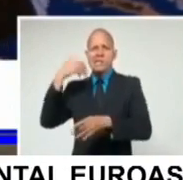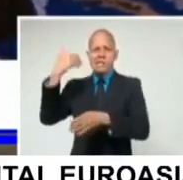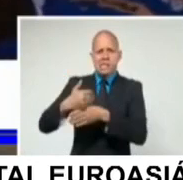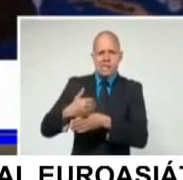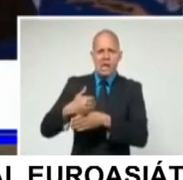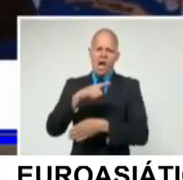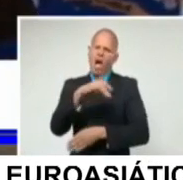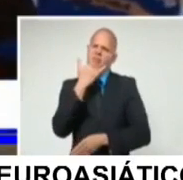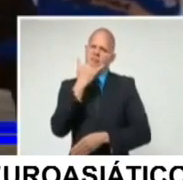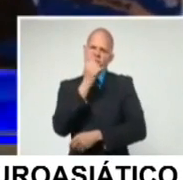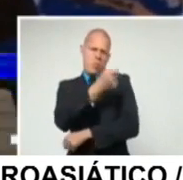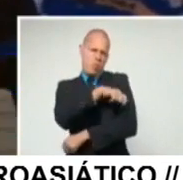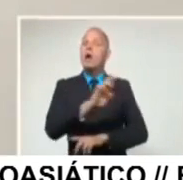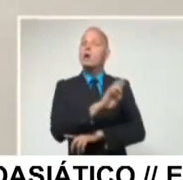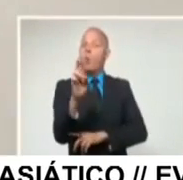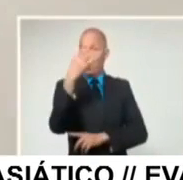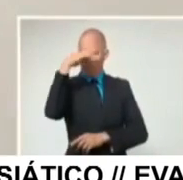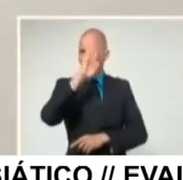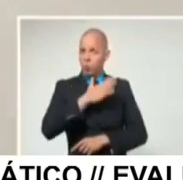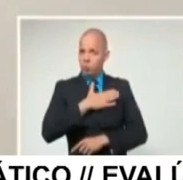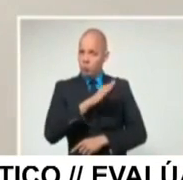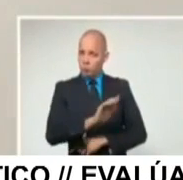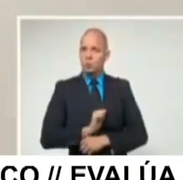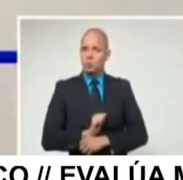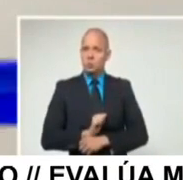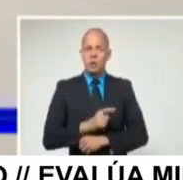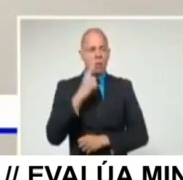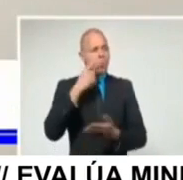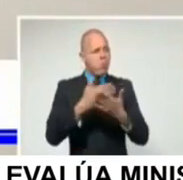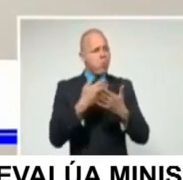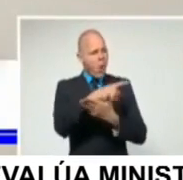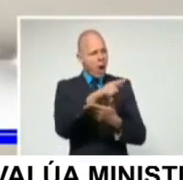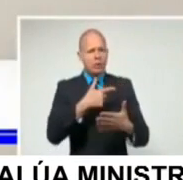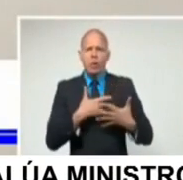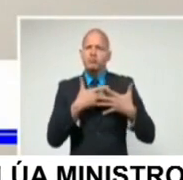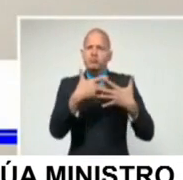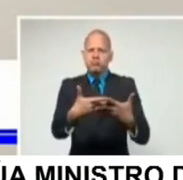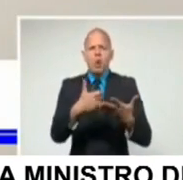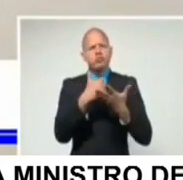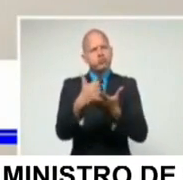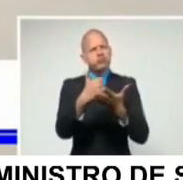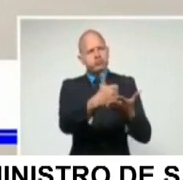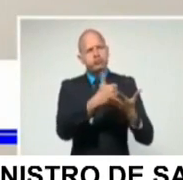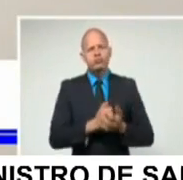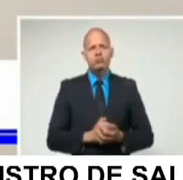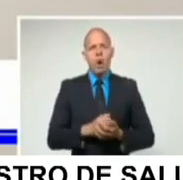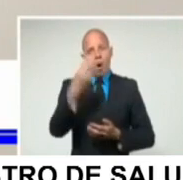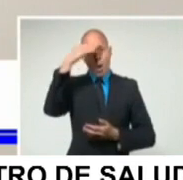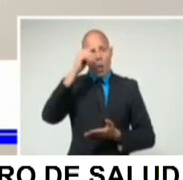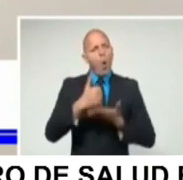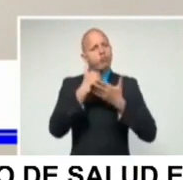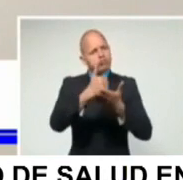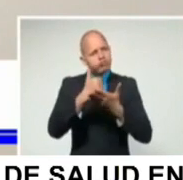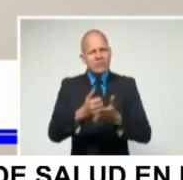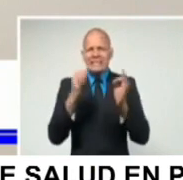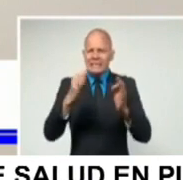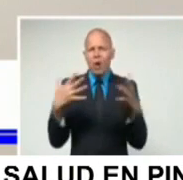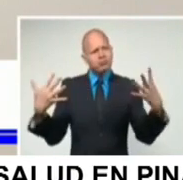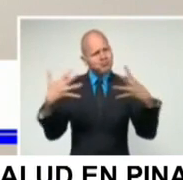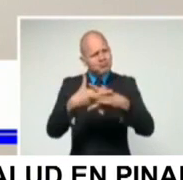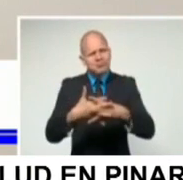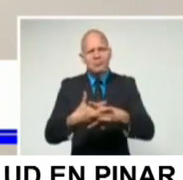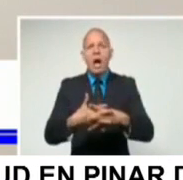cubanos. Decimos no al bloqueo. Un país solidario, un país hermano, un país que leva sus